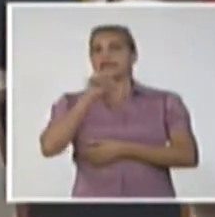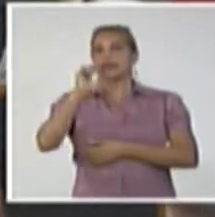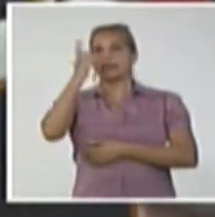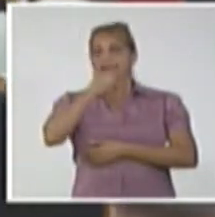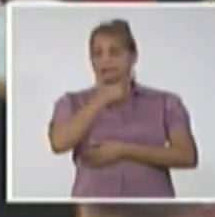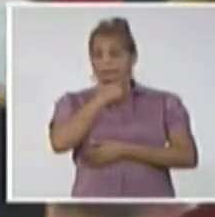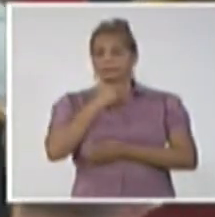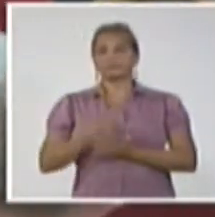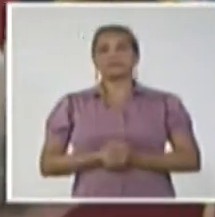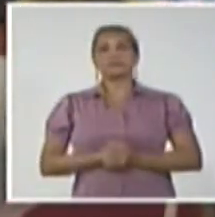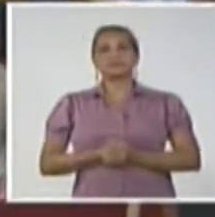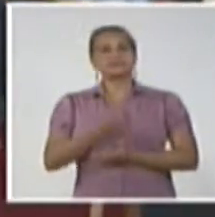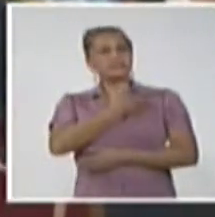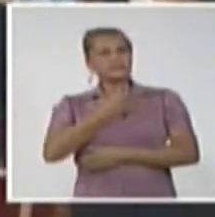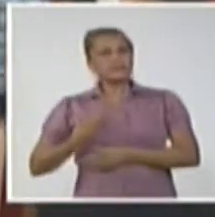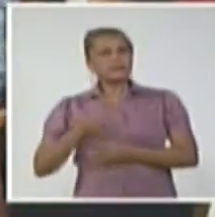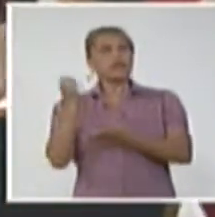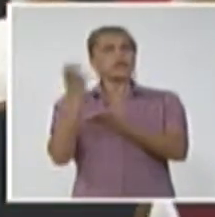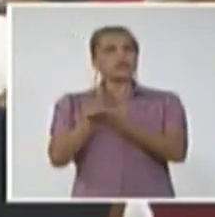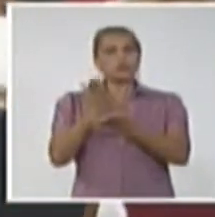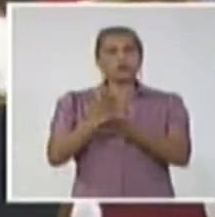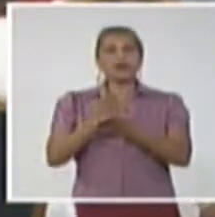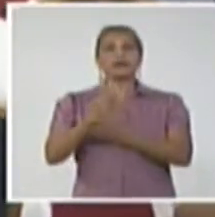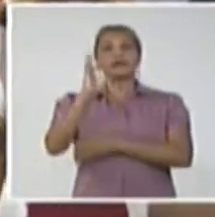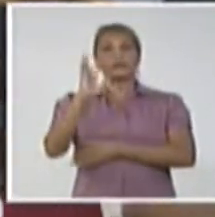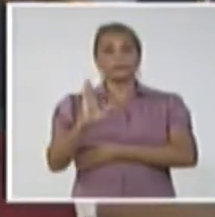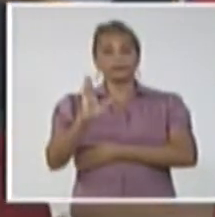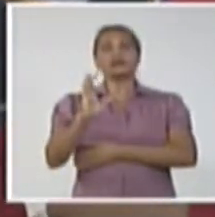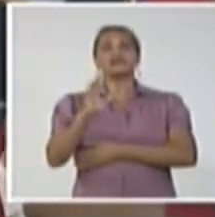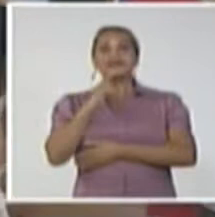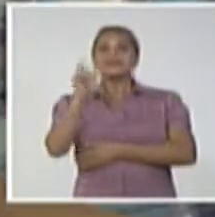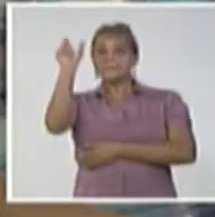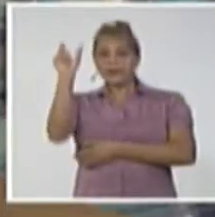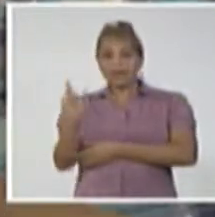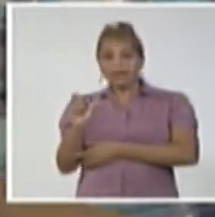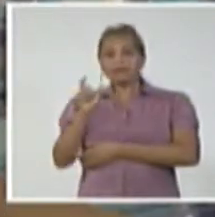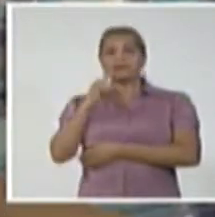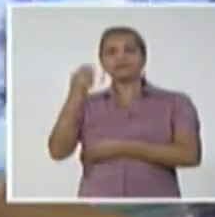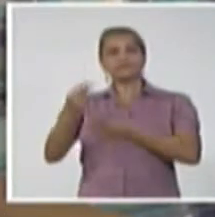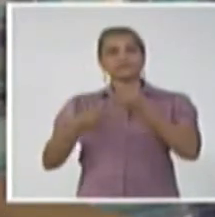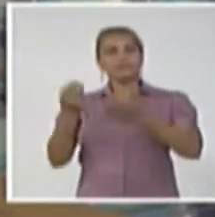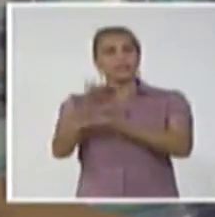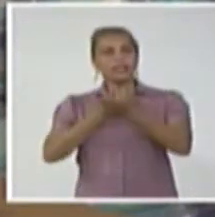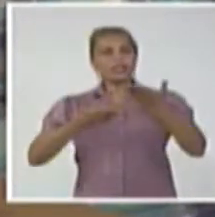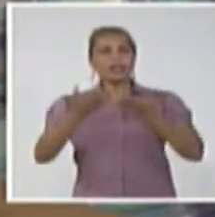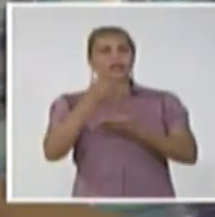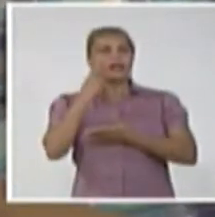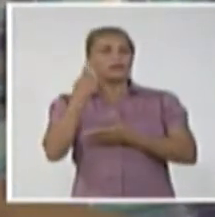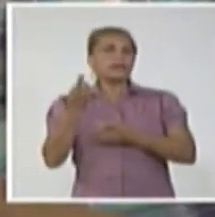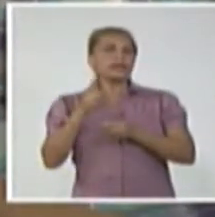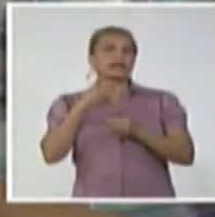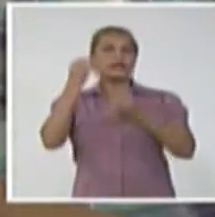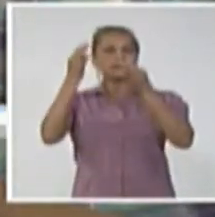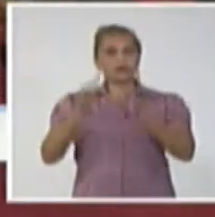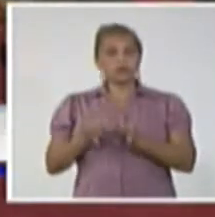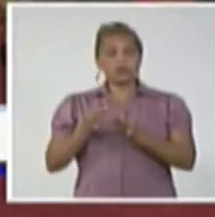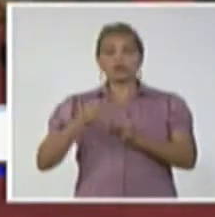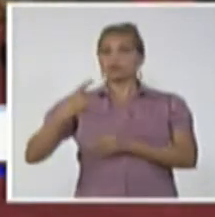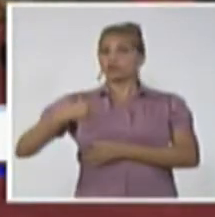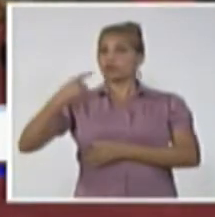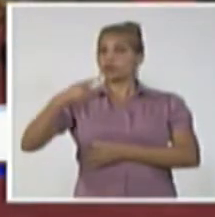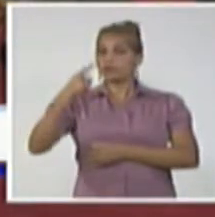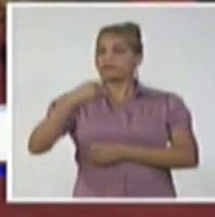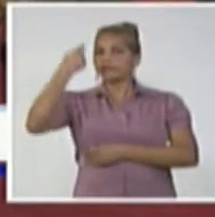Sensibilizar, educar, aprender y respetar son palabras que se perfilan entre los desafíos para asegurar en la práctica los